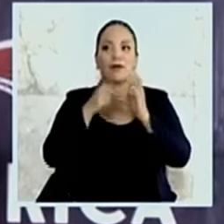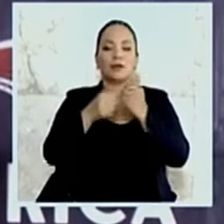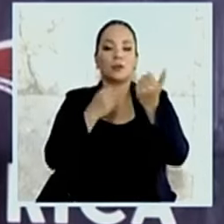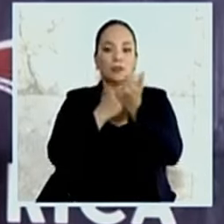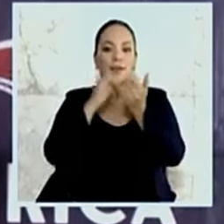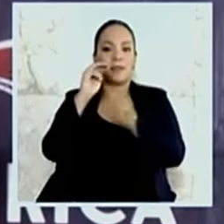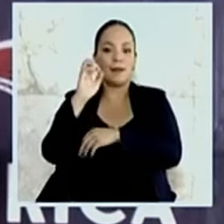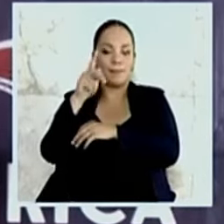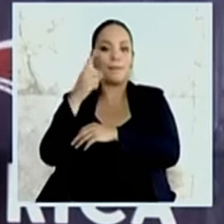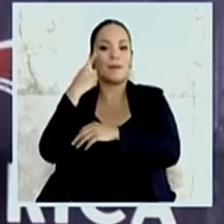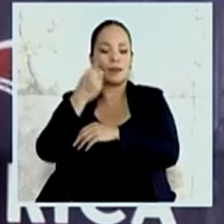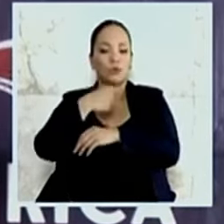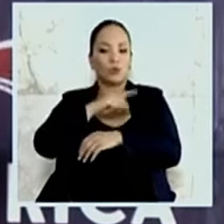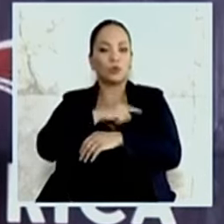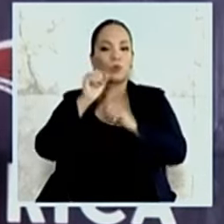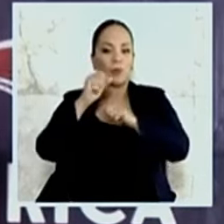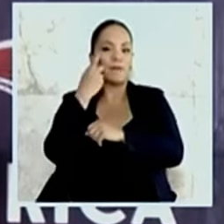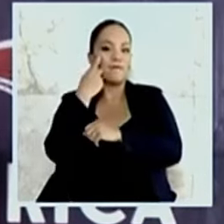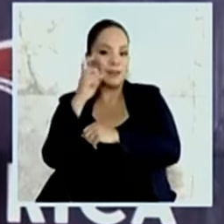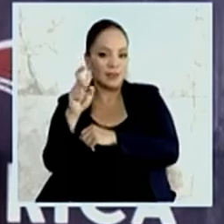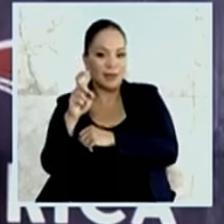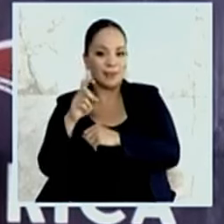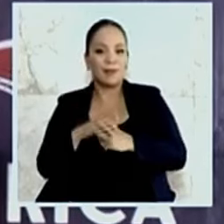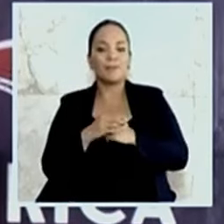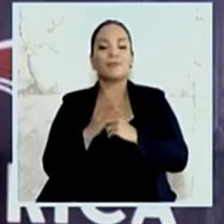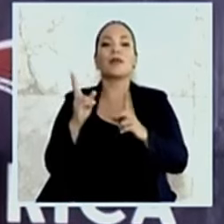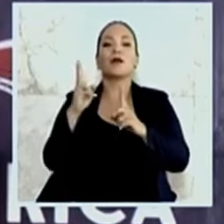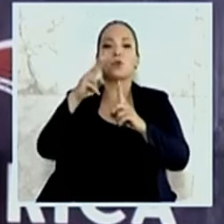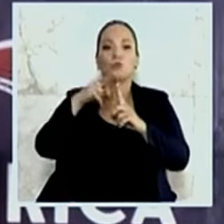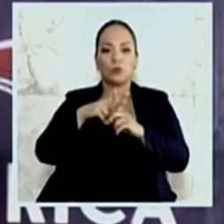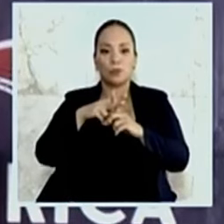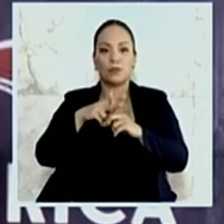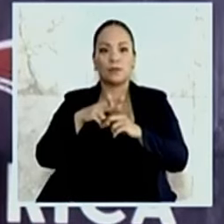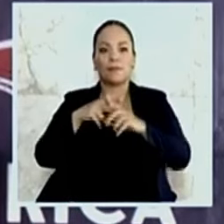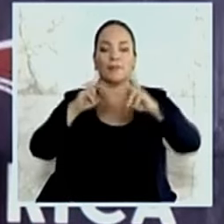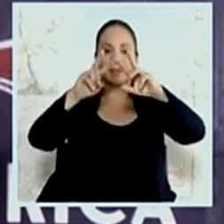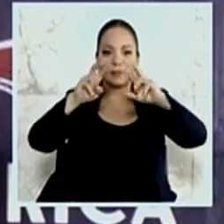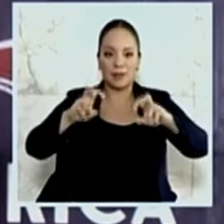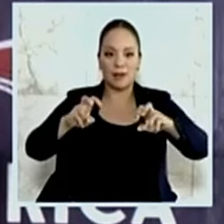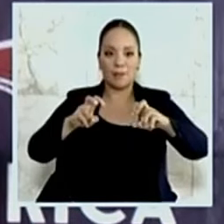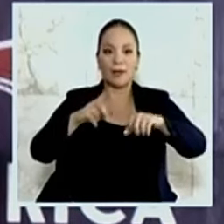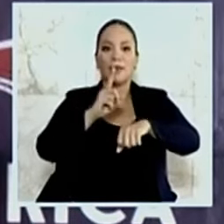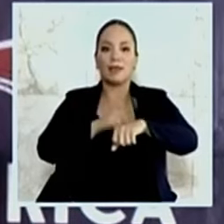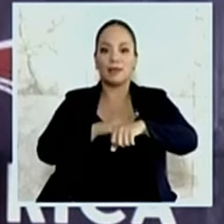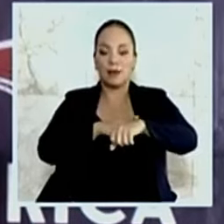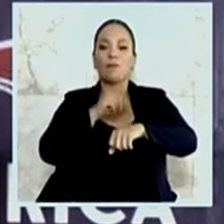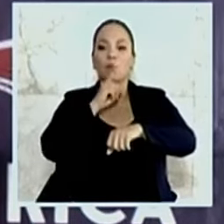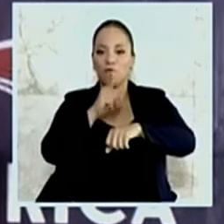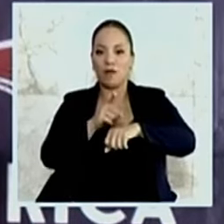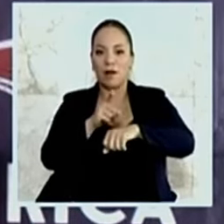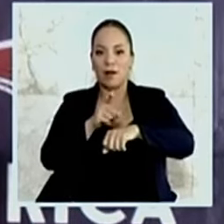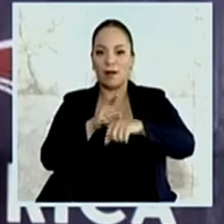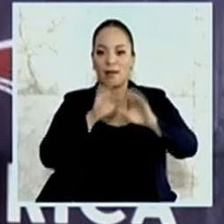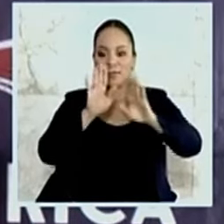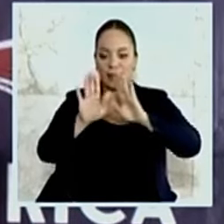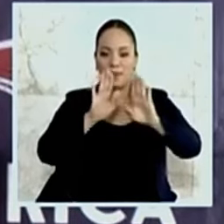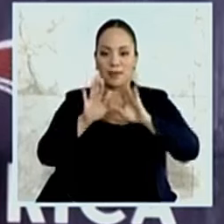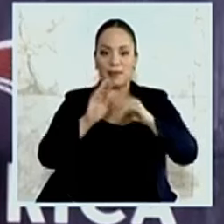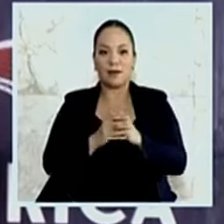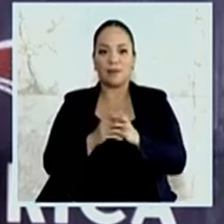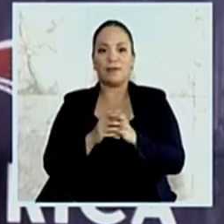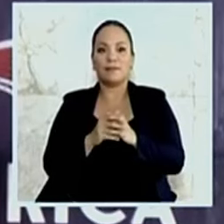¿verdad? Incorpora la supervisión remota inteligente, o sea, eso respalda al MEP para que